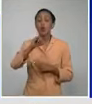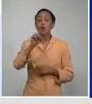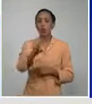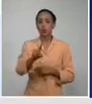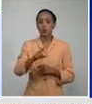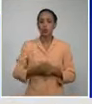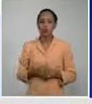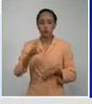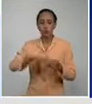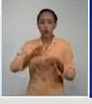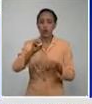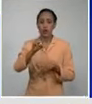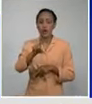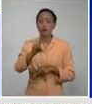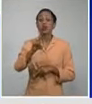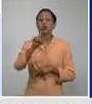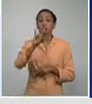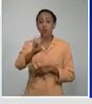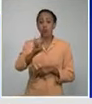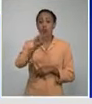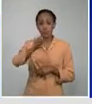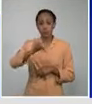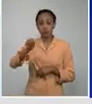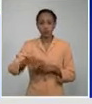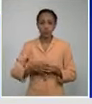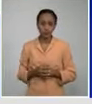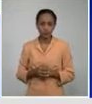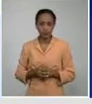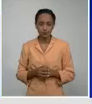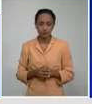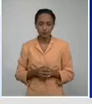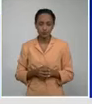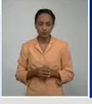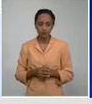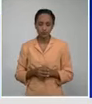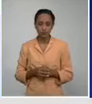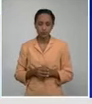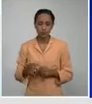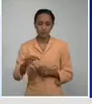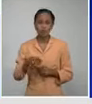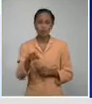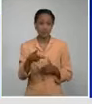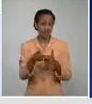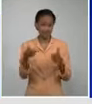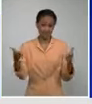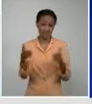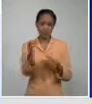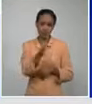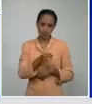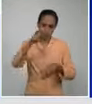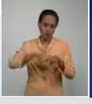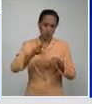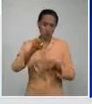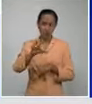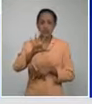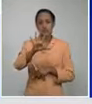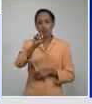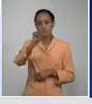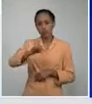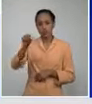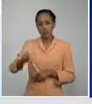ido controlando la transmisión que presentó en un momento determinado. El mayor número en el municipio Holguín con 5,